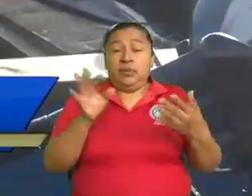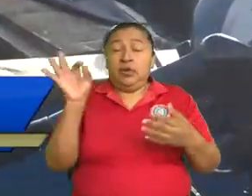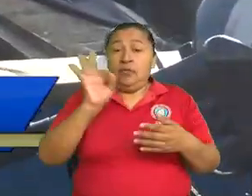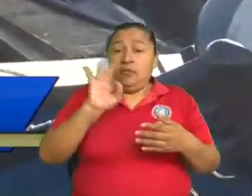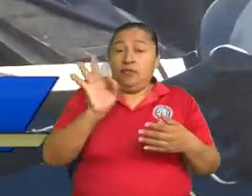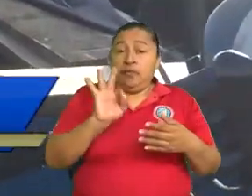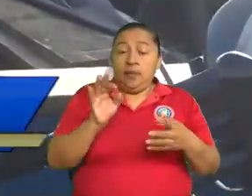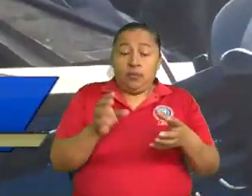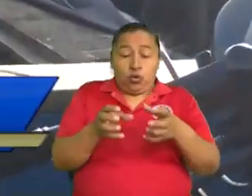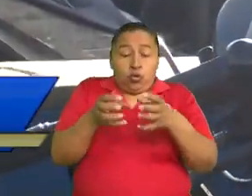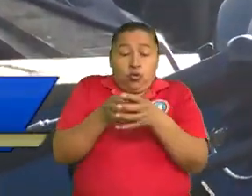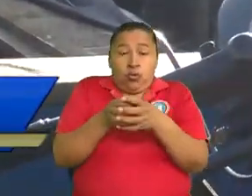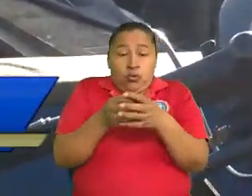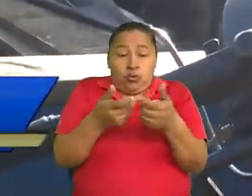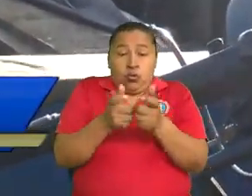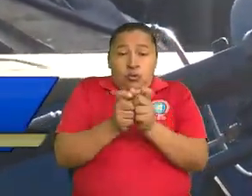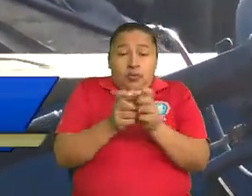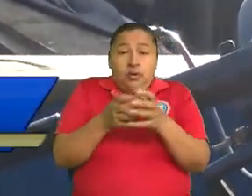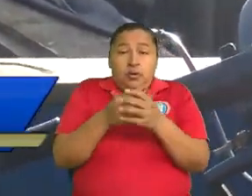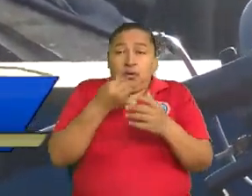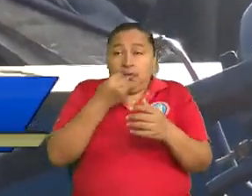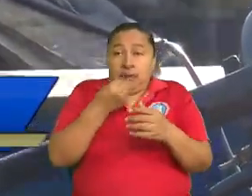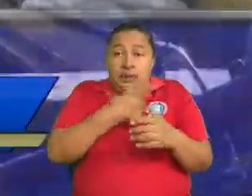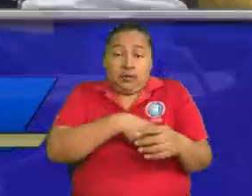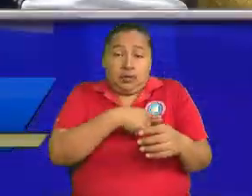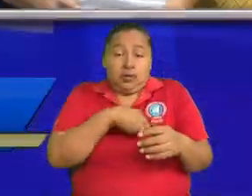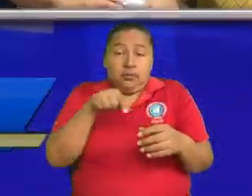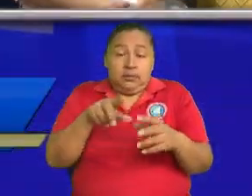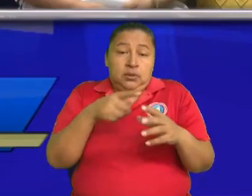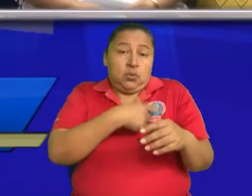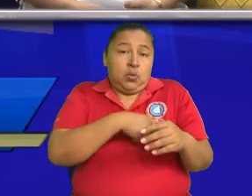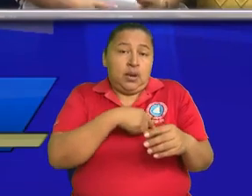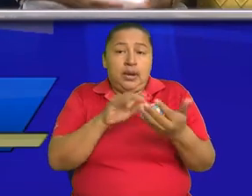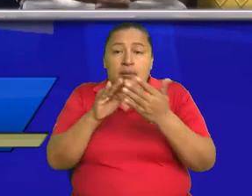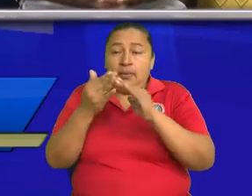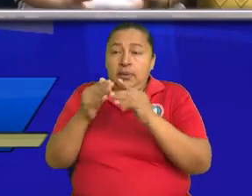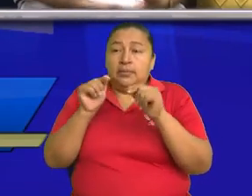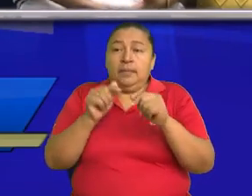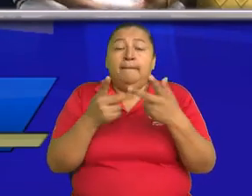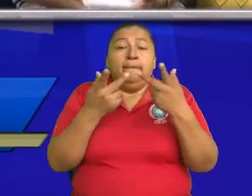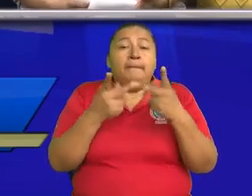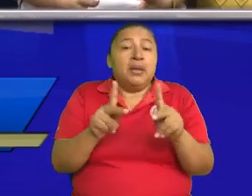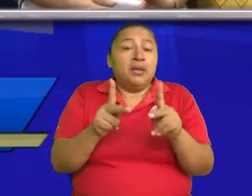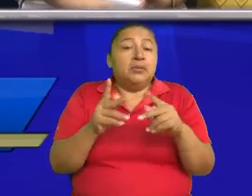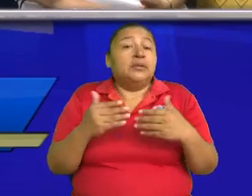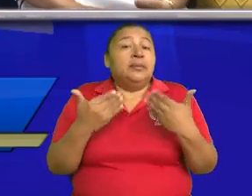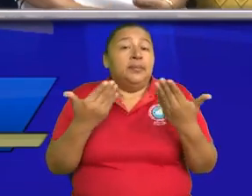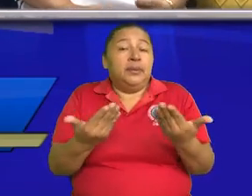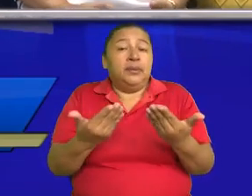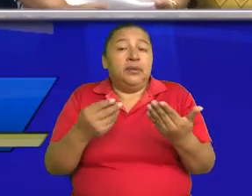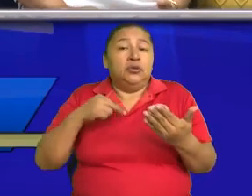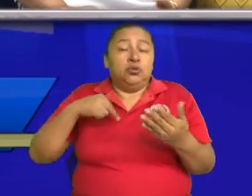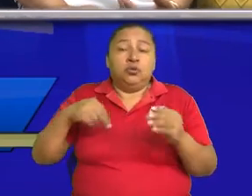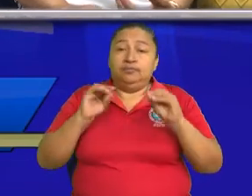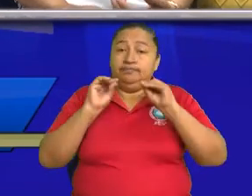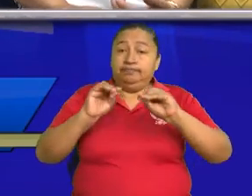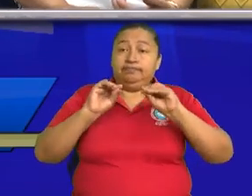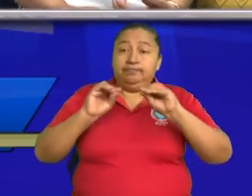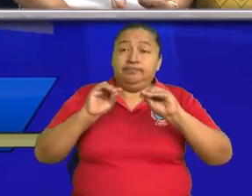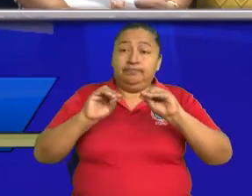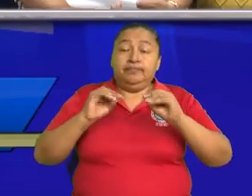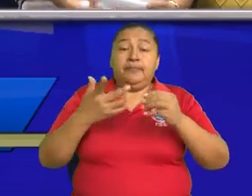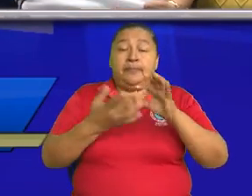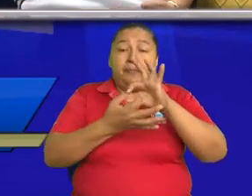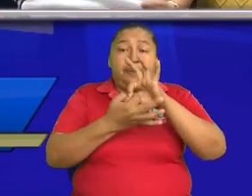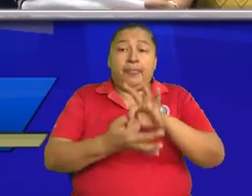formamos comité de alimentación escolar en las comunidades, en los barrios y eso, pero además de eso, nosotros capacitamos para el tema